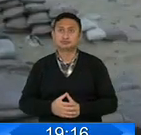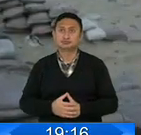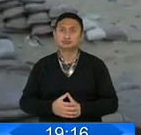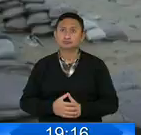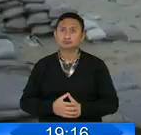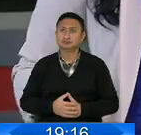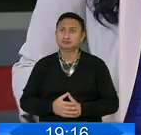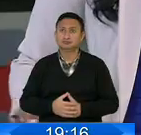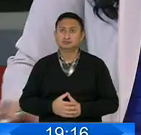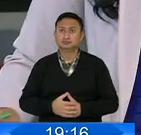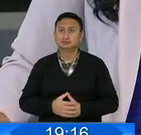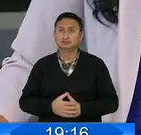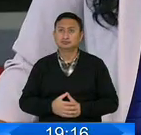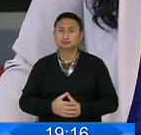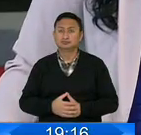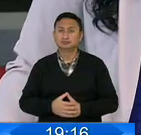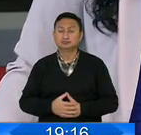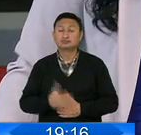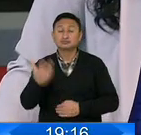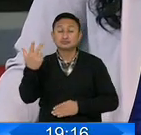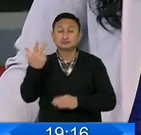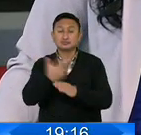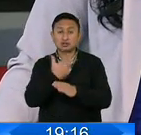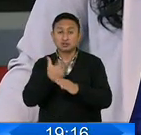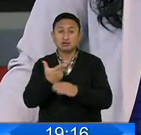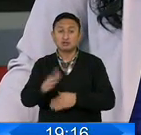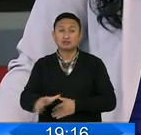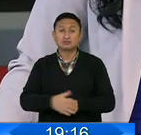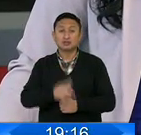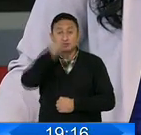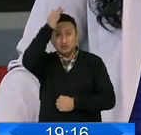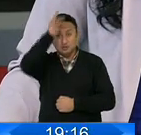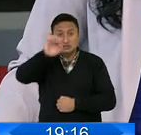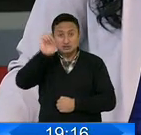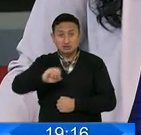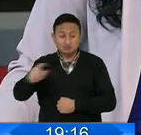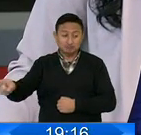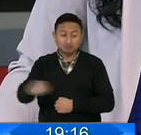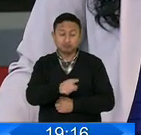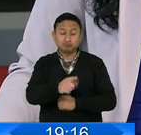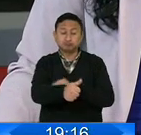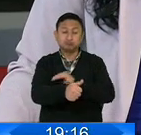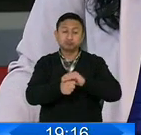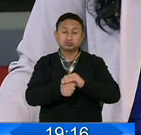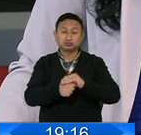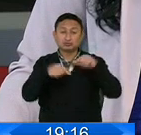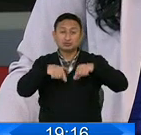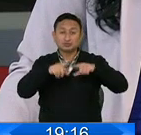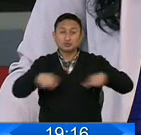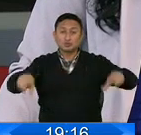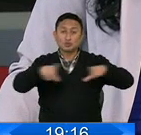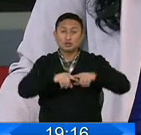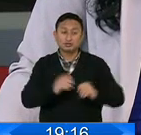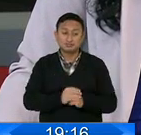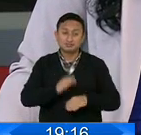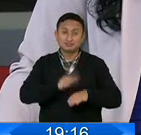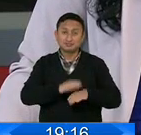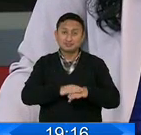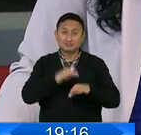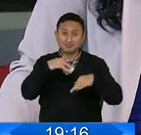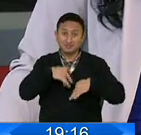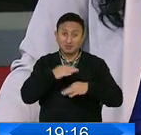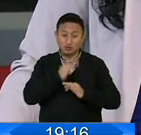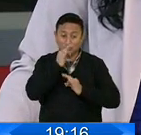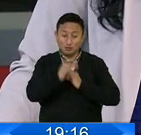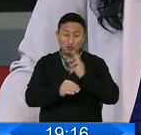Solórzano. Por tercera vez, Francia decreta confinamiento en varias regiones debido al incontrolable aumento